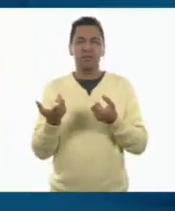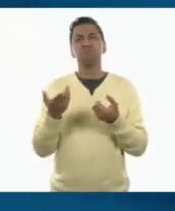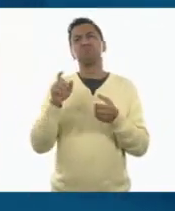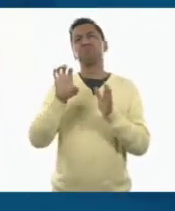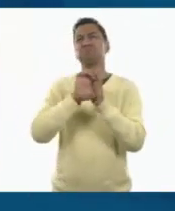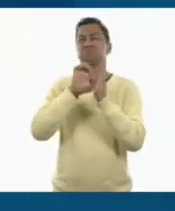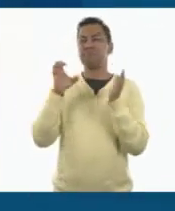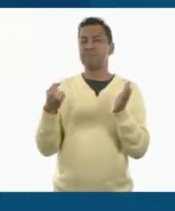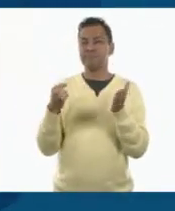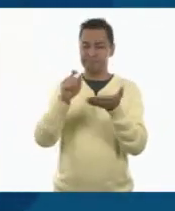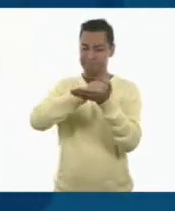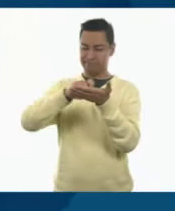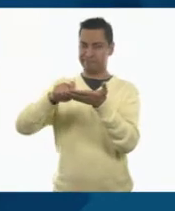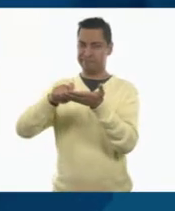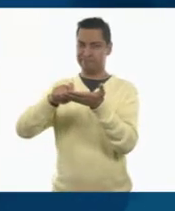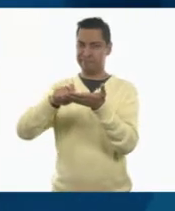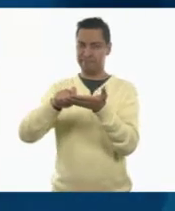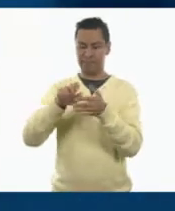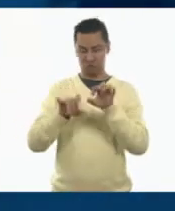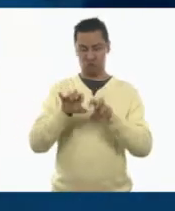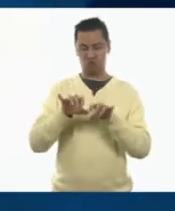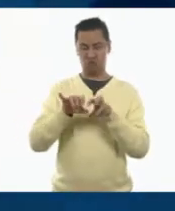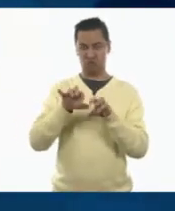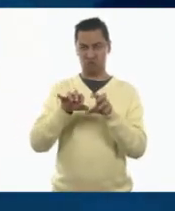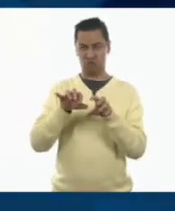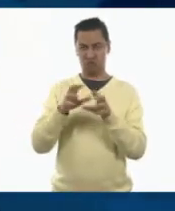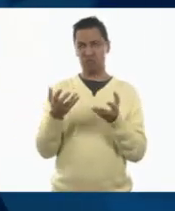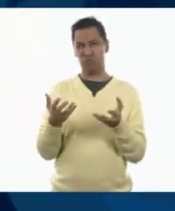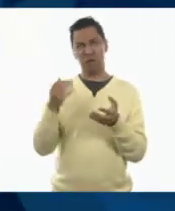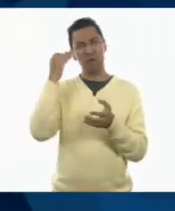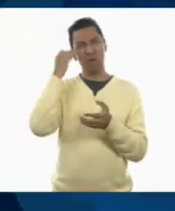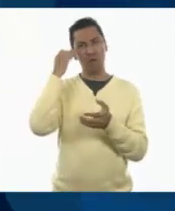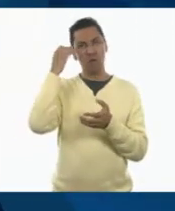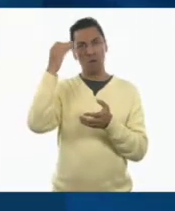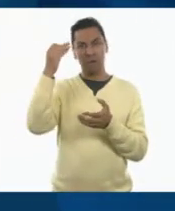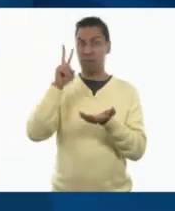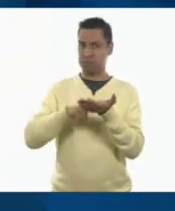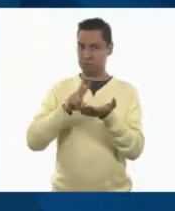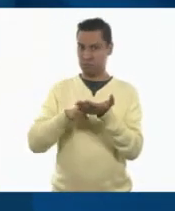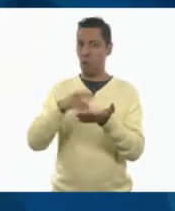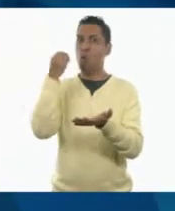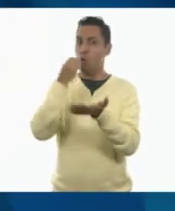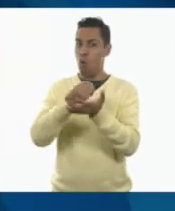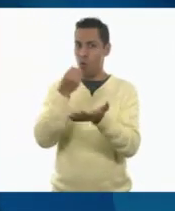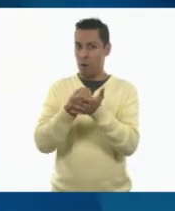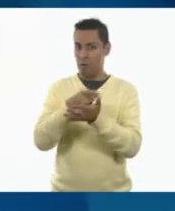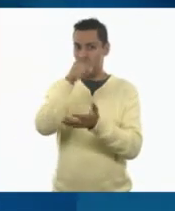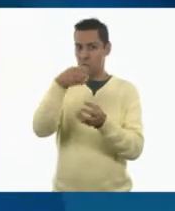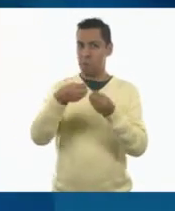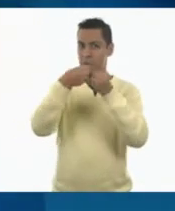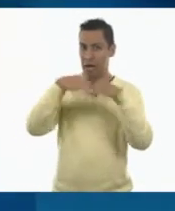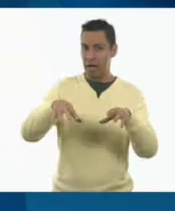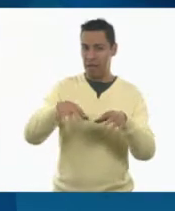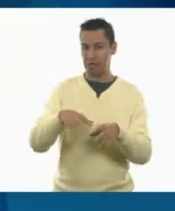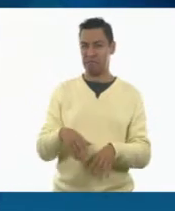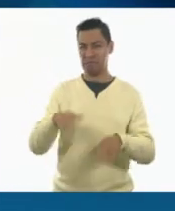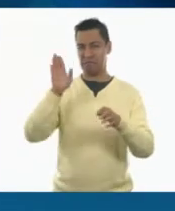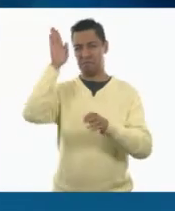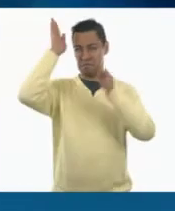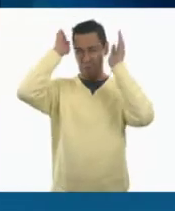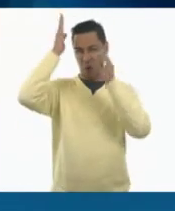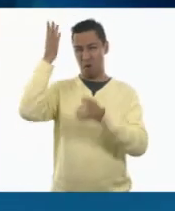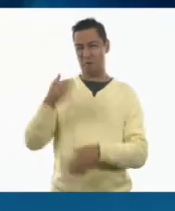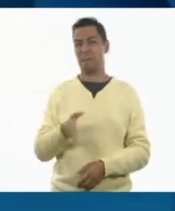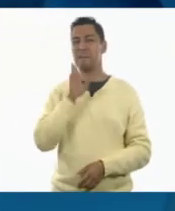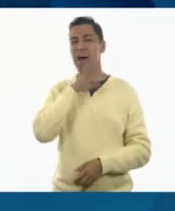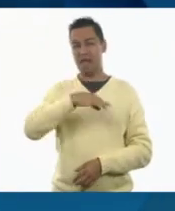diga, por ejemplo, a ver, ¿qué refrán podríamos poner, Ton? El tiempo es oro y el que lo pierde es